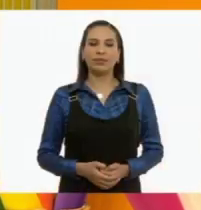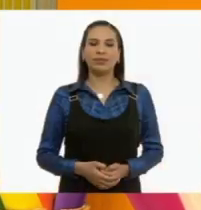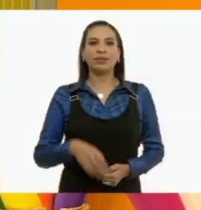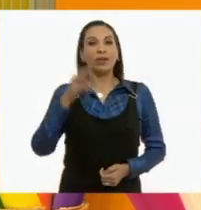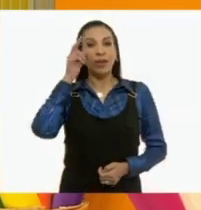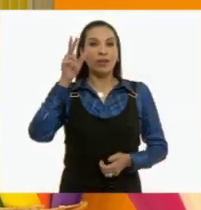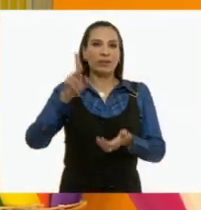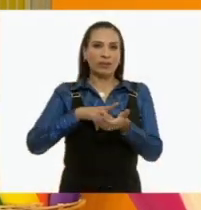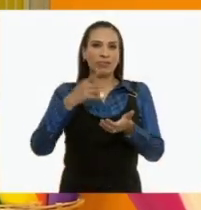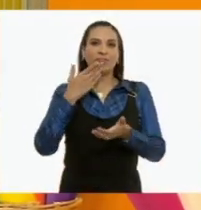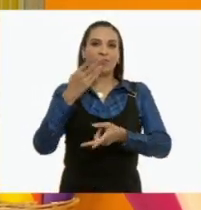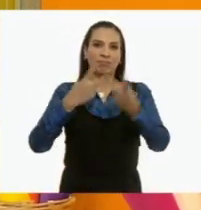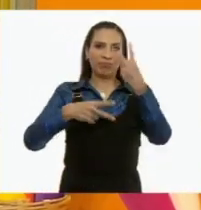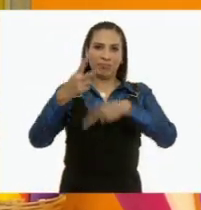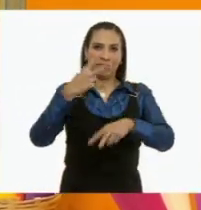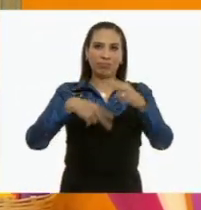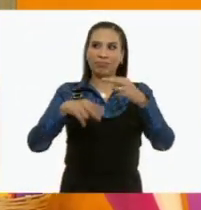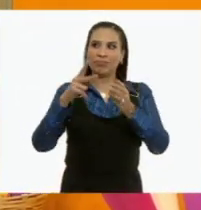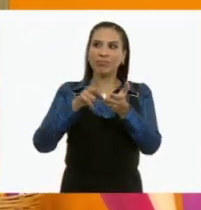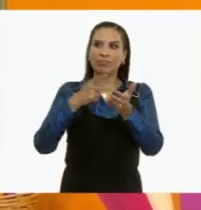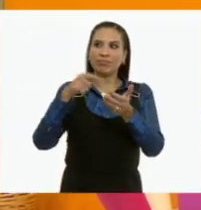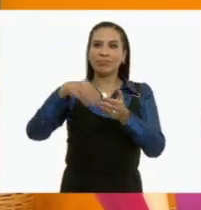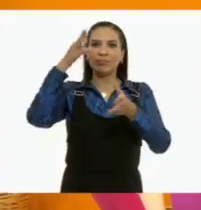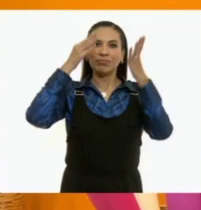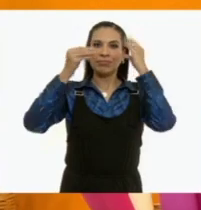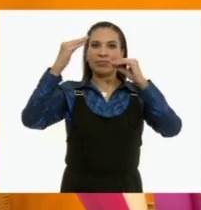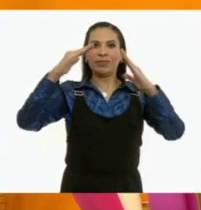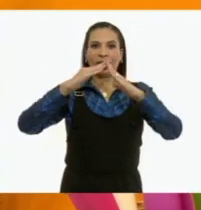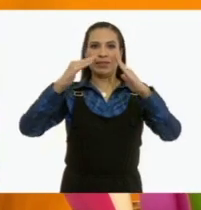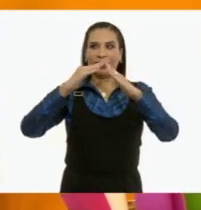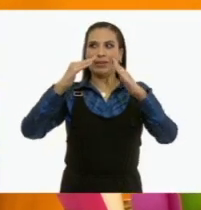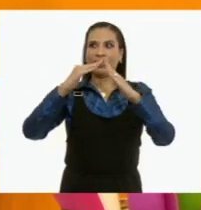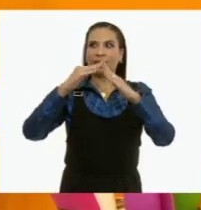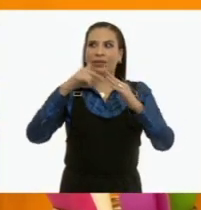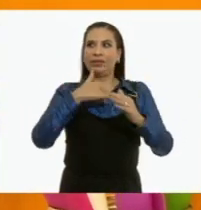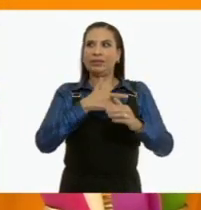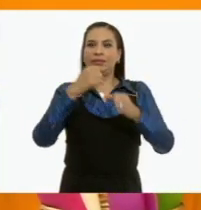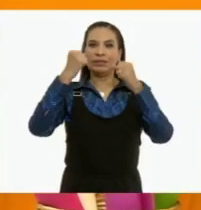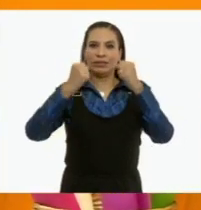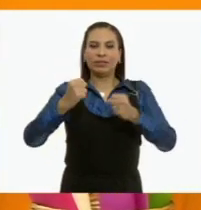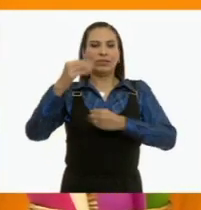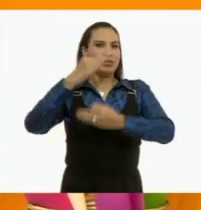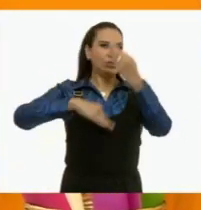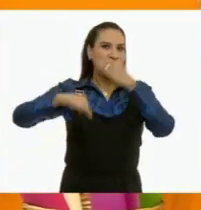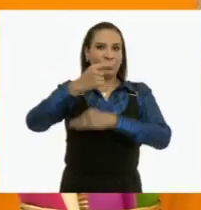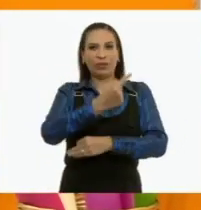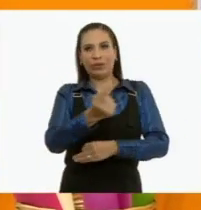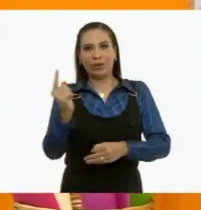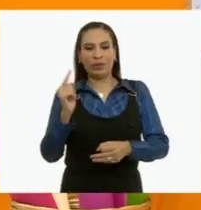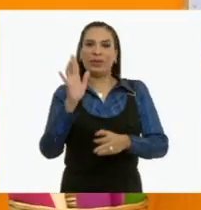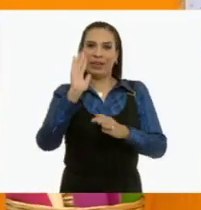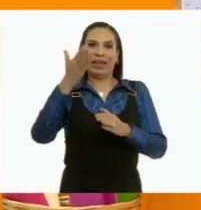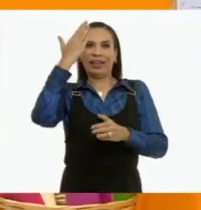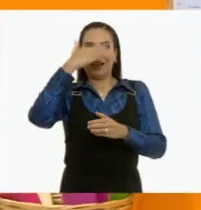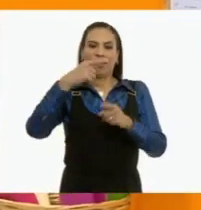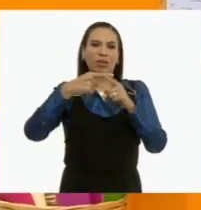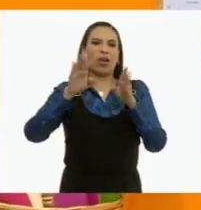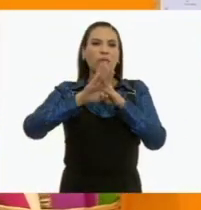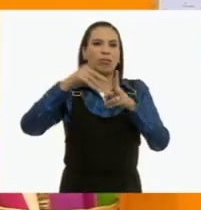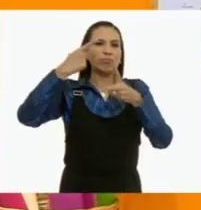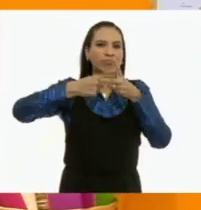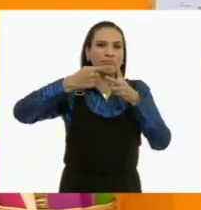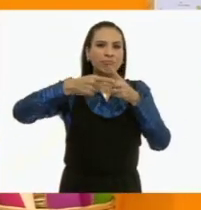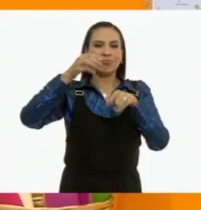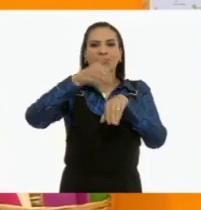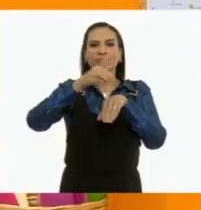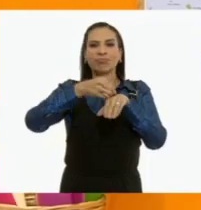Hola de nuevo. Bienvenidos una vez más a Aprende en Casa. Estoy segura que todos ustedes ya dominan las operaciones con